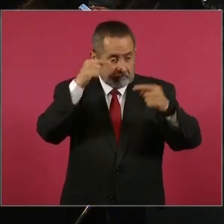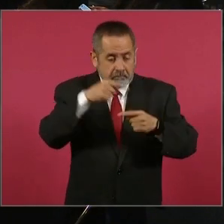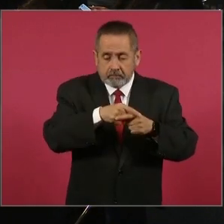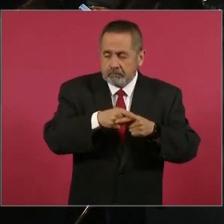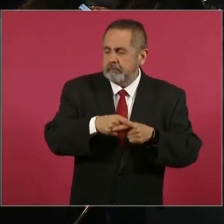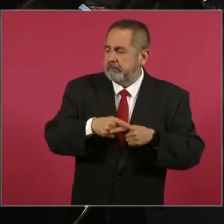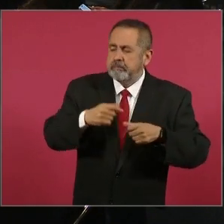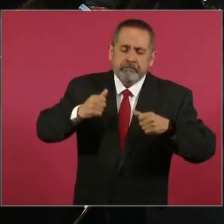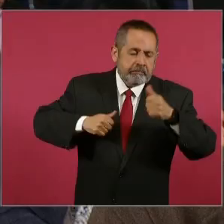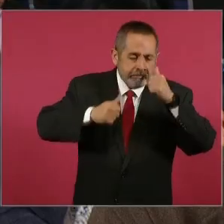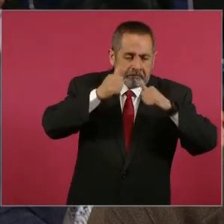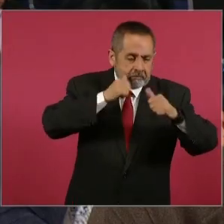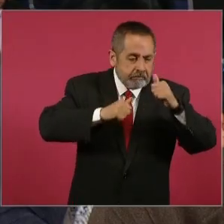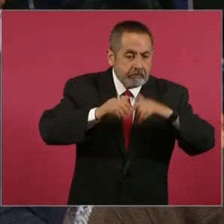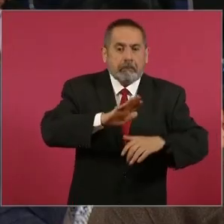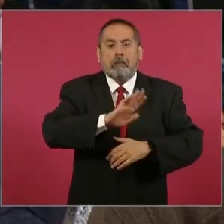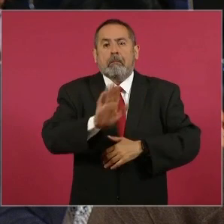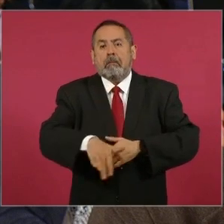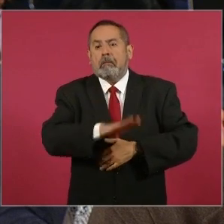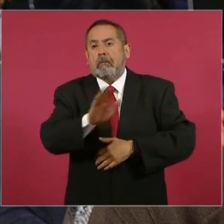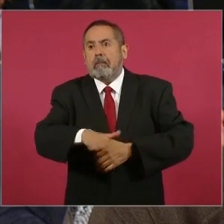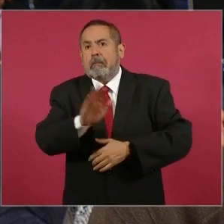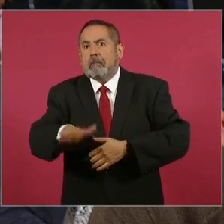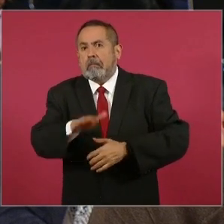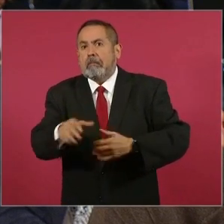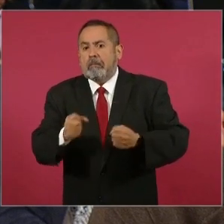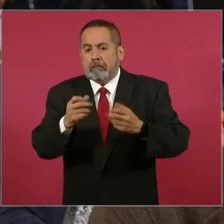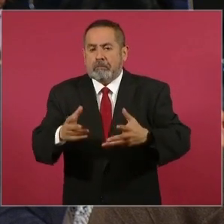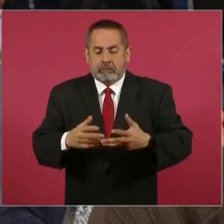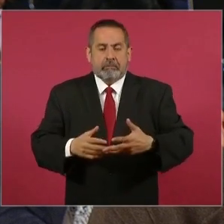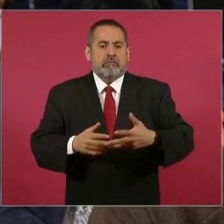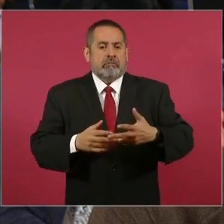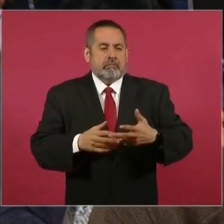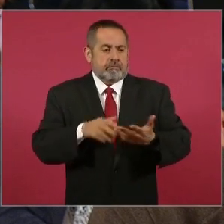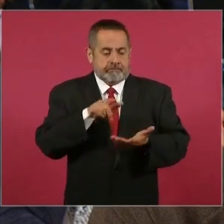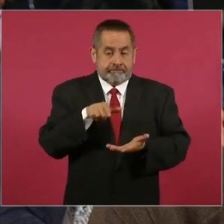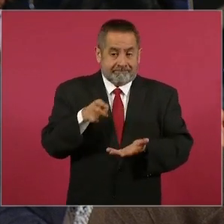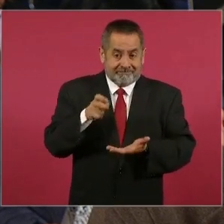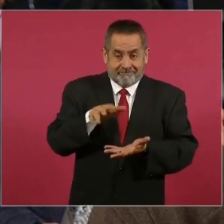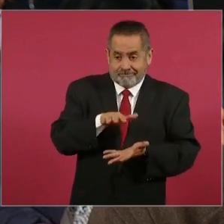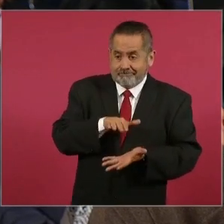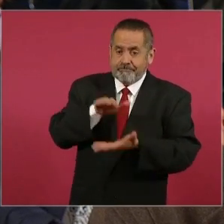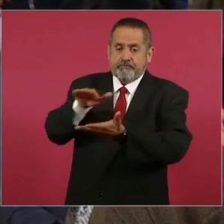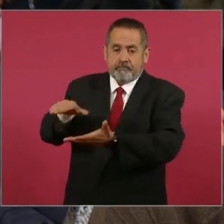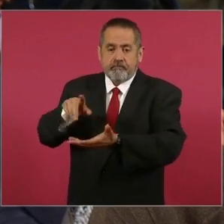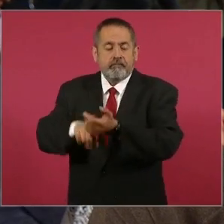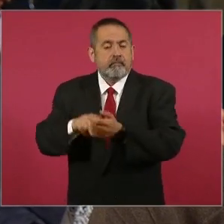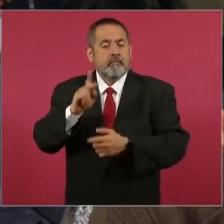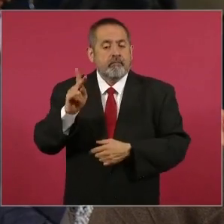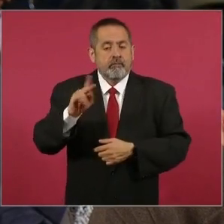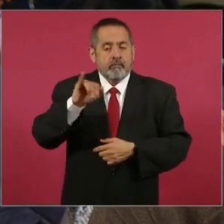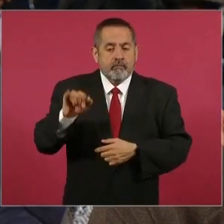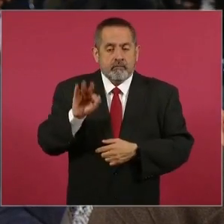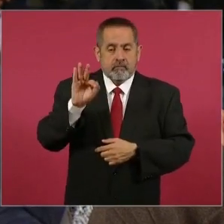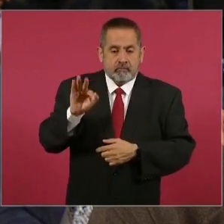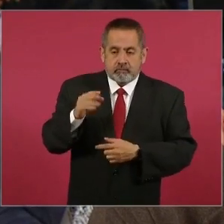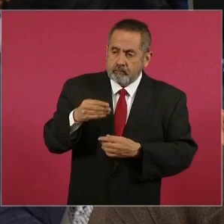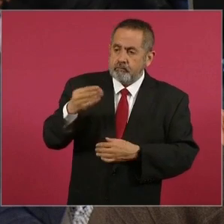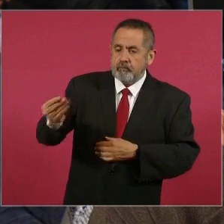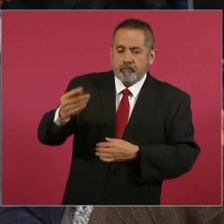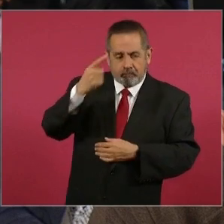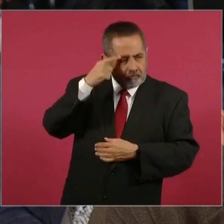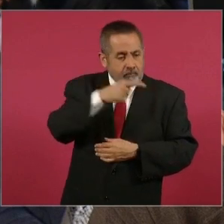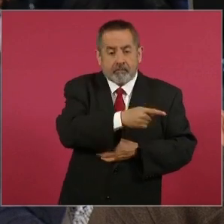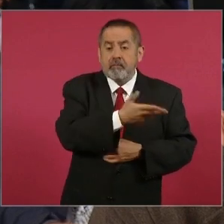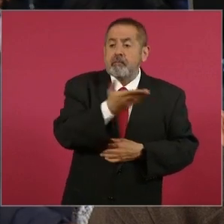eh denuncias lo que van a hacer es dárselas al poder judicial para que no les puedan dar El amparo